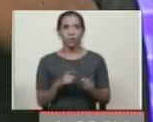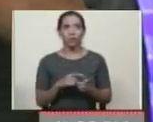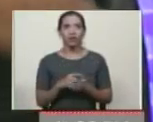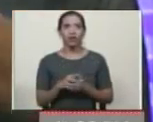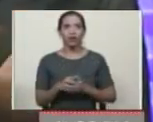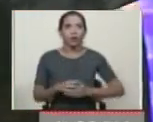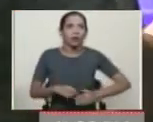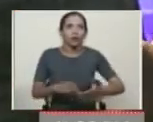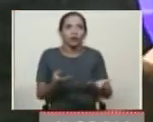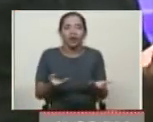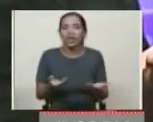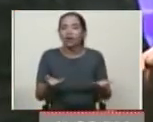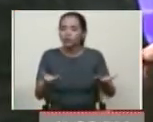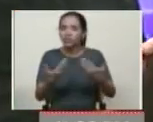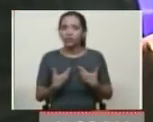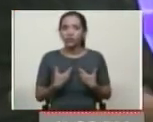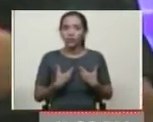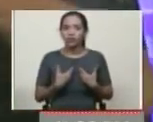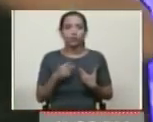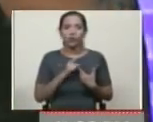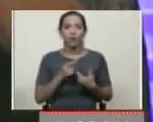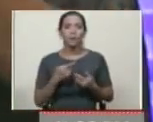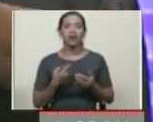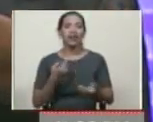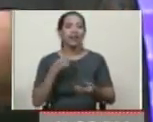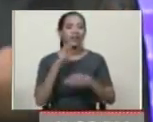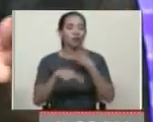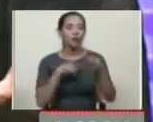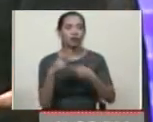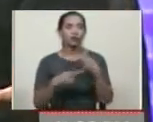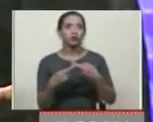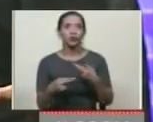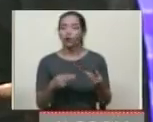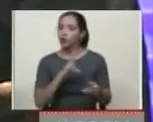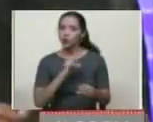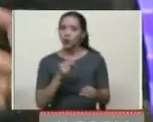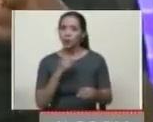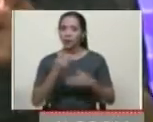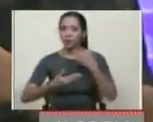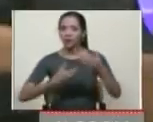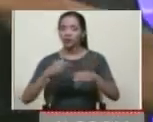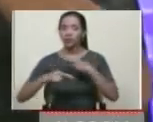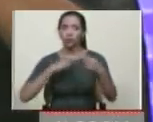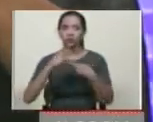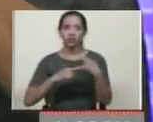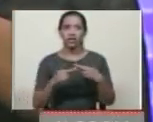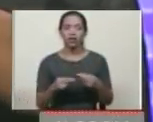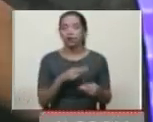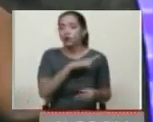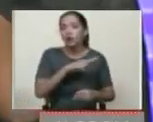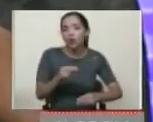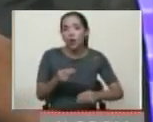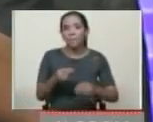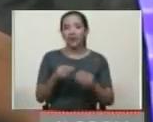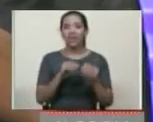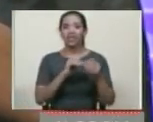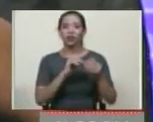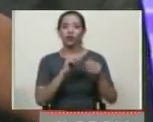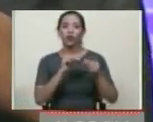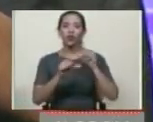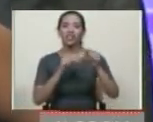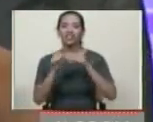ellos, no tributan para la revolución, no tributan para el proceso revolucionario, no tributan para el colectivo